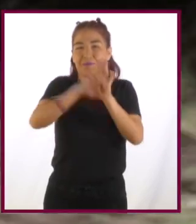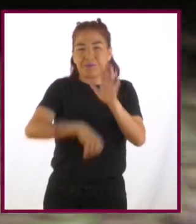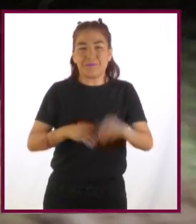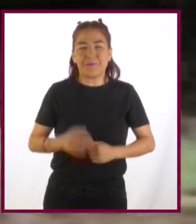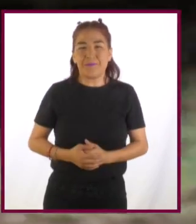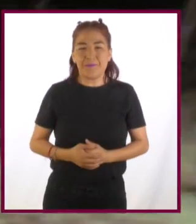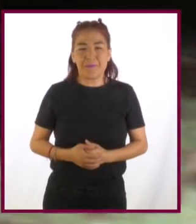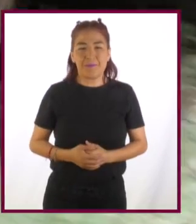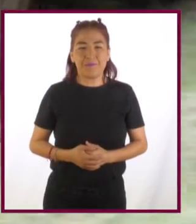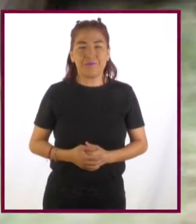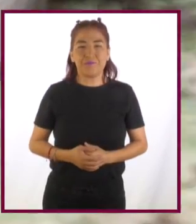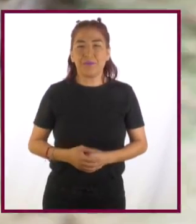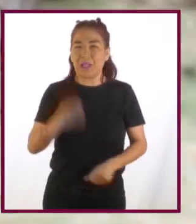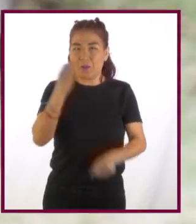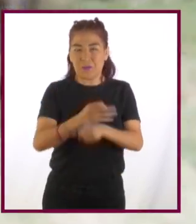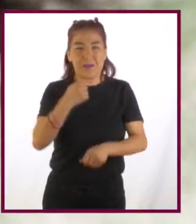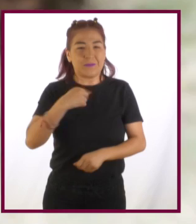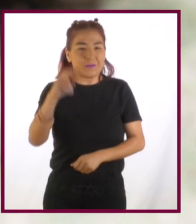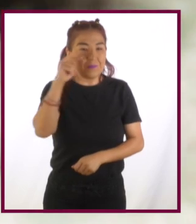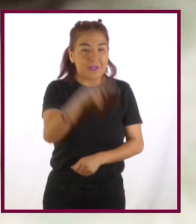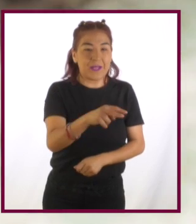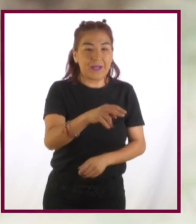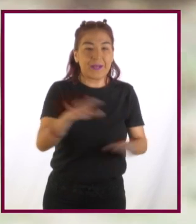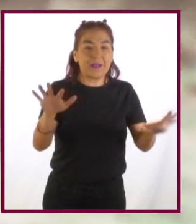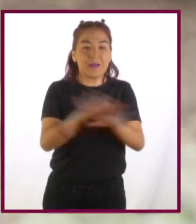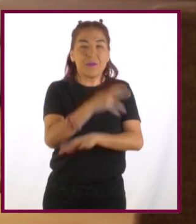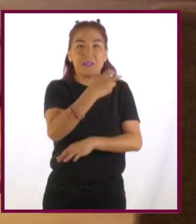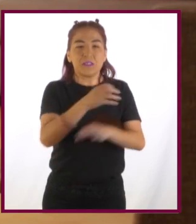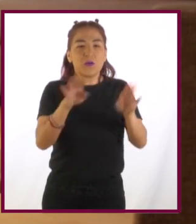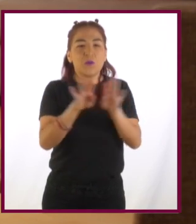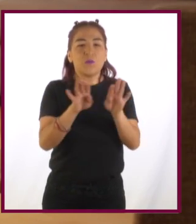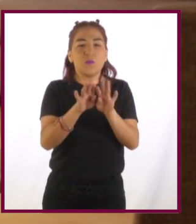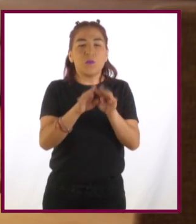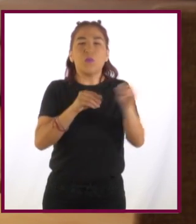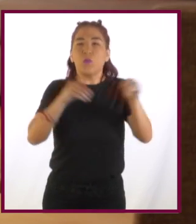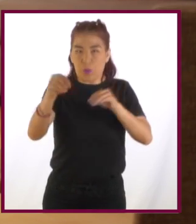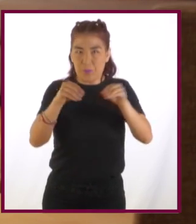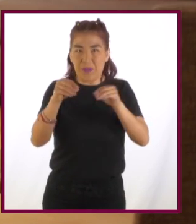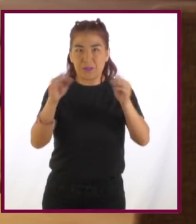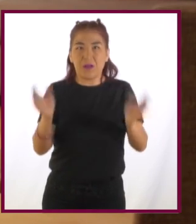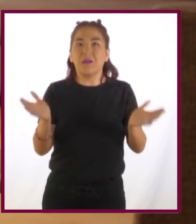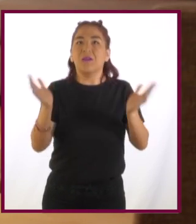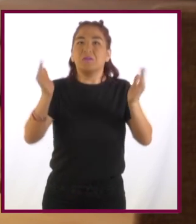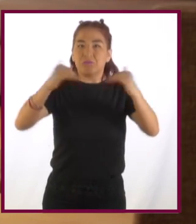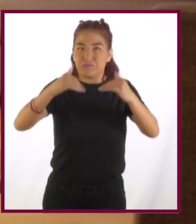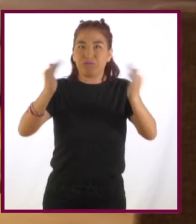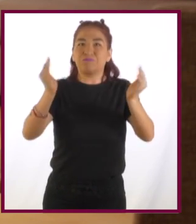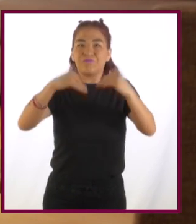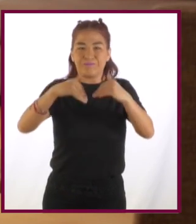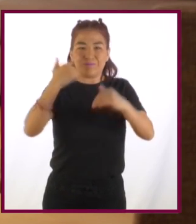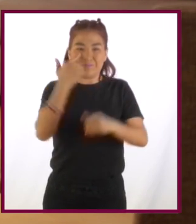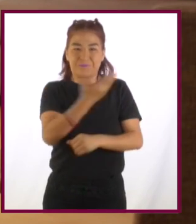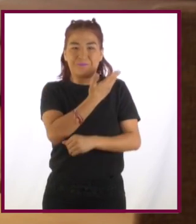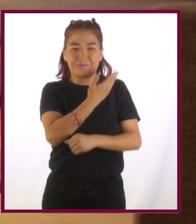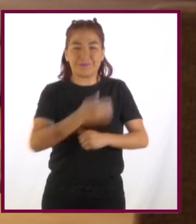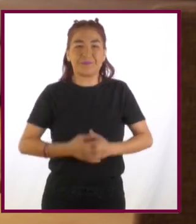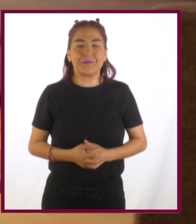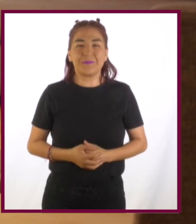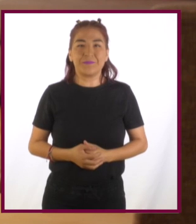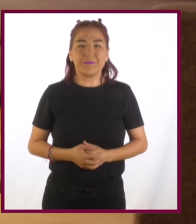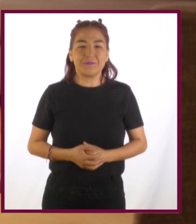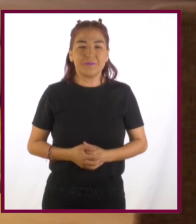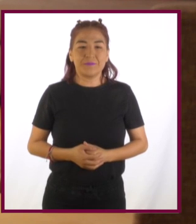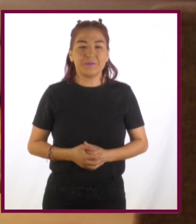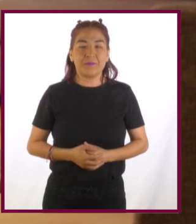desplazamientos, por ejemplo, acá tengo esto, ¿no? Yo veo un sólido que sufre, por ejemplo, aquí es una flexión, y ese